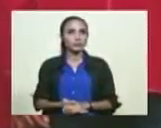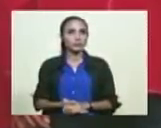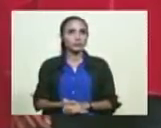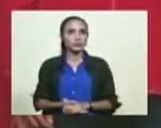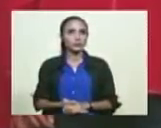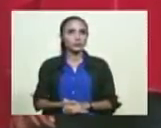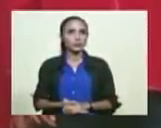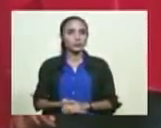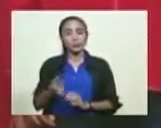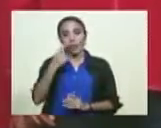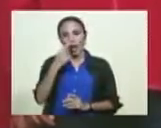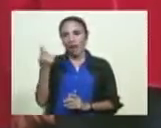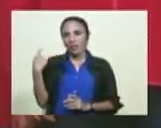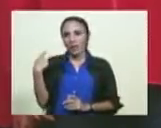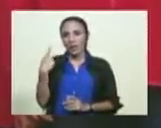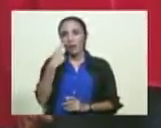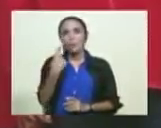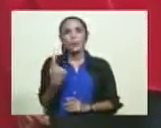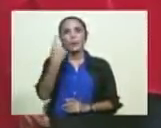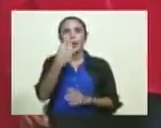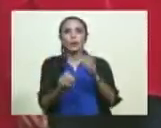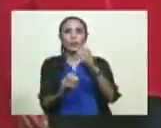Ayer fue primero de mayo.